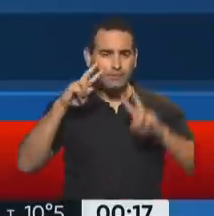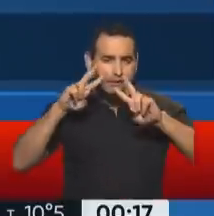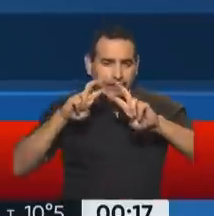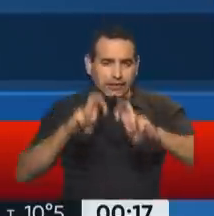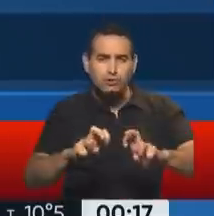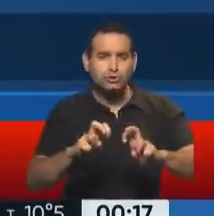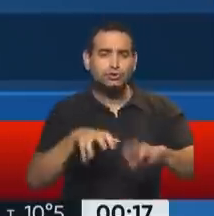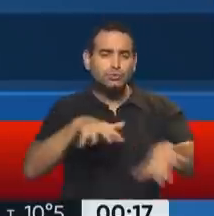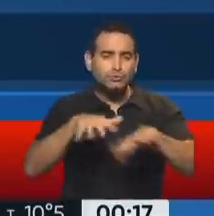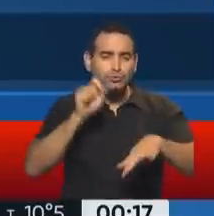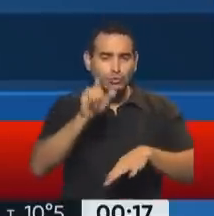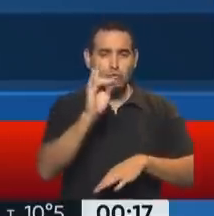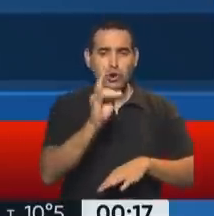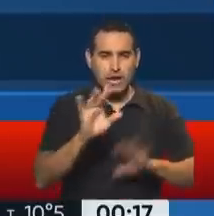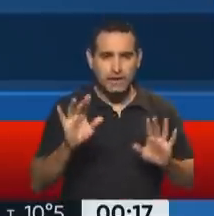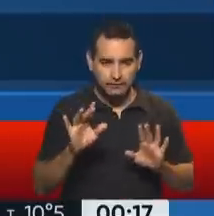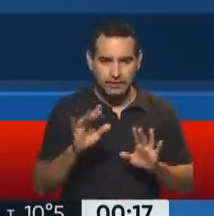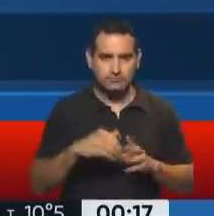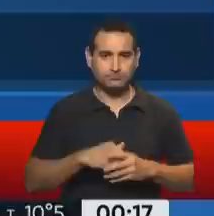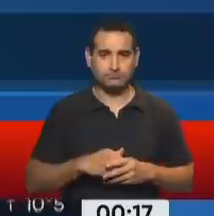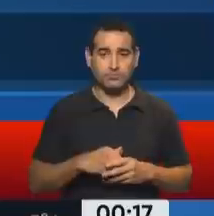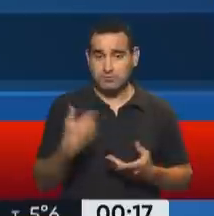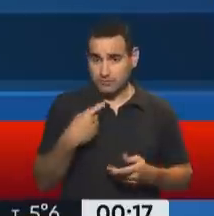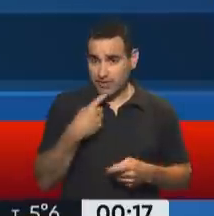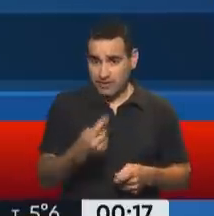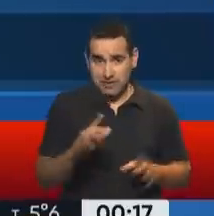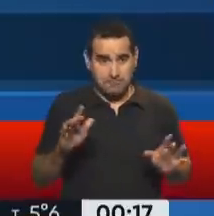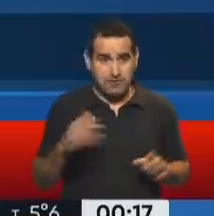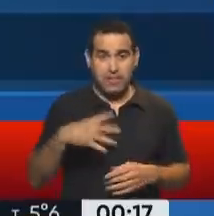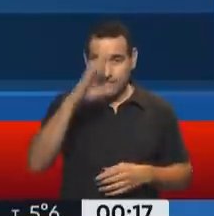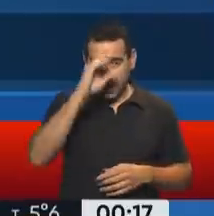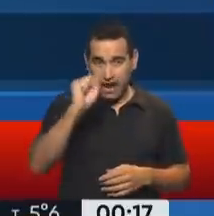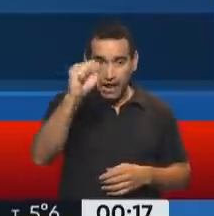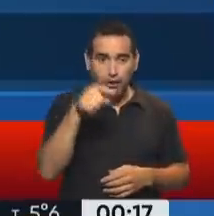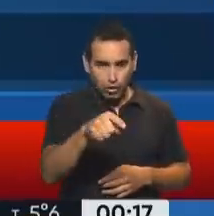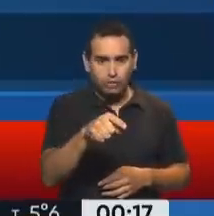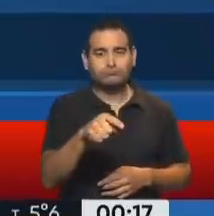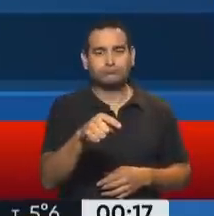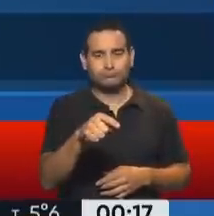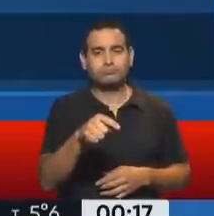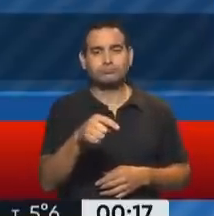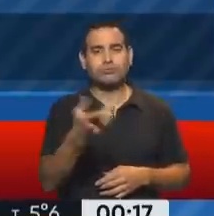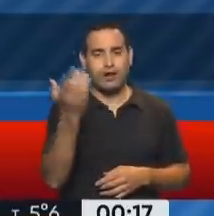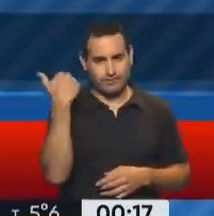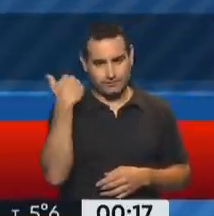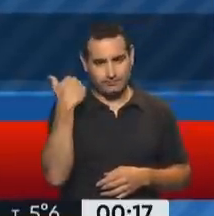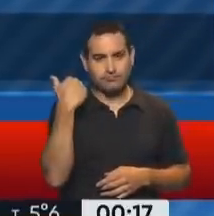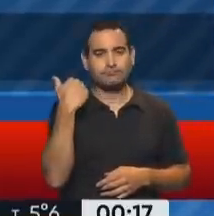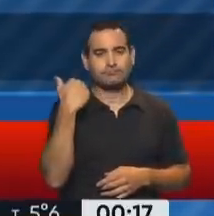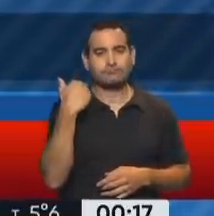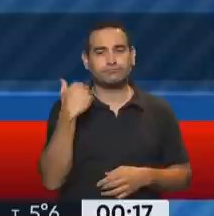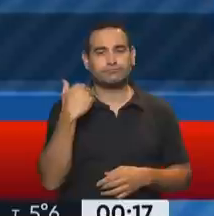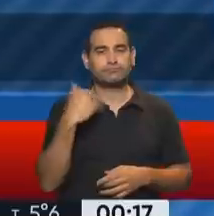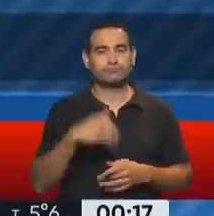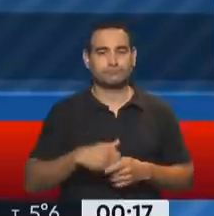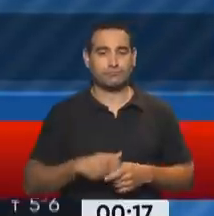ocurrían en Bolivia y, en, como le acabo de decir, el embajador recibió en distintos momentos inmediatos